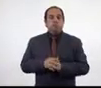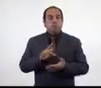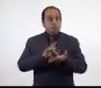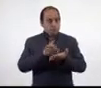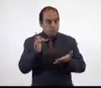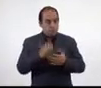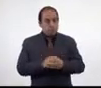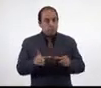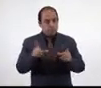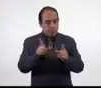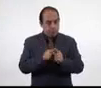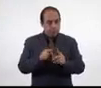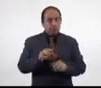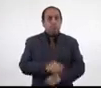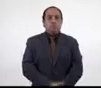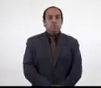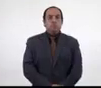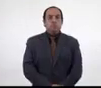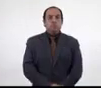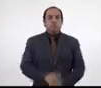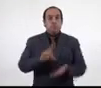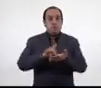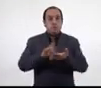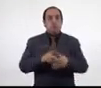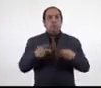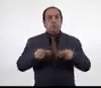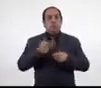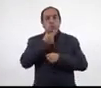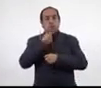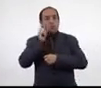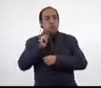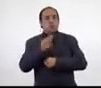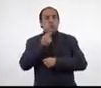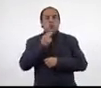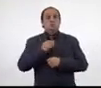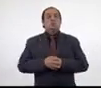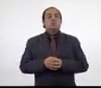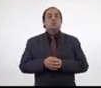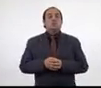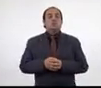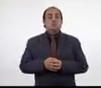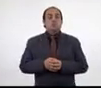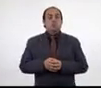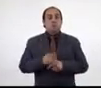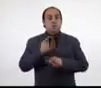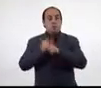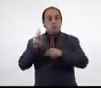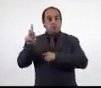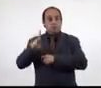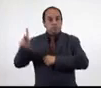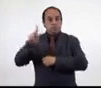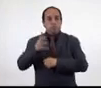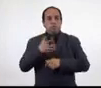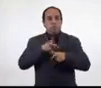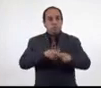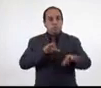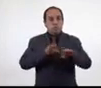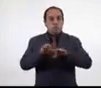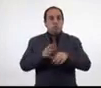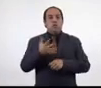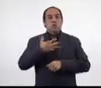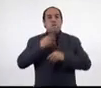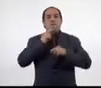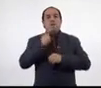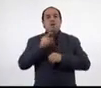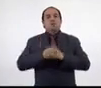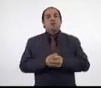Muchas gracias, esto es todo. Muchas gracias a usuarias y usuarios de transporte público y seguimos trabajando en tener los mejores esquemas